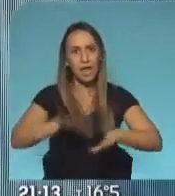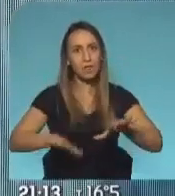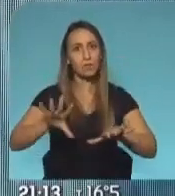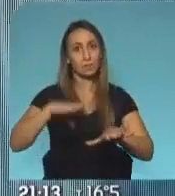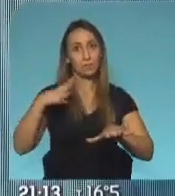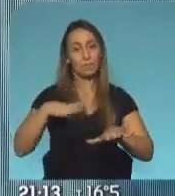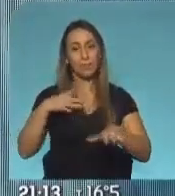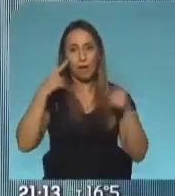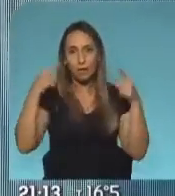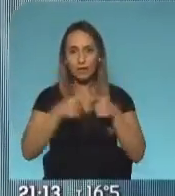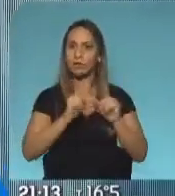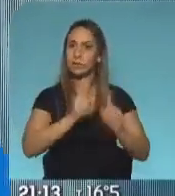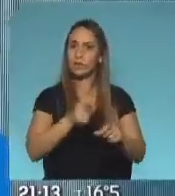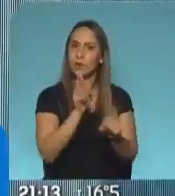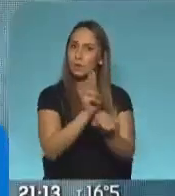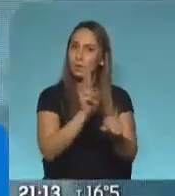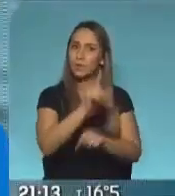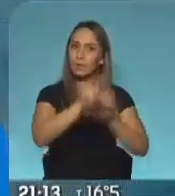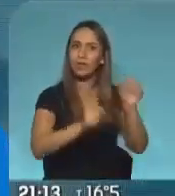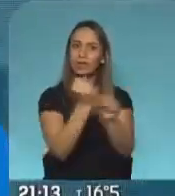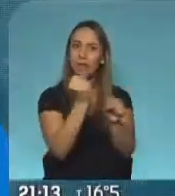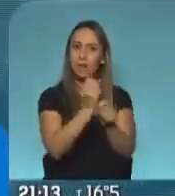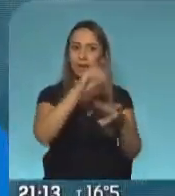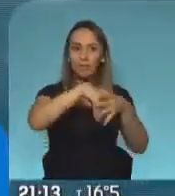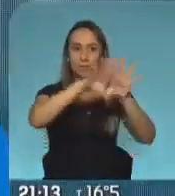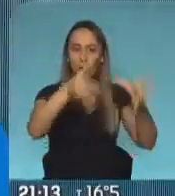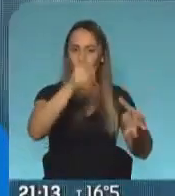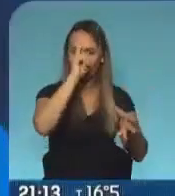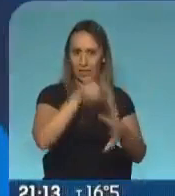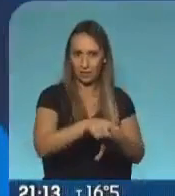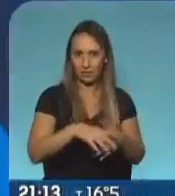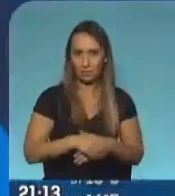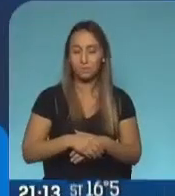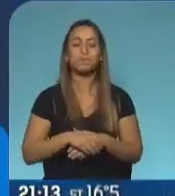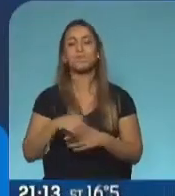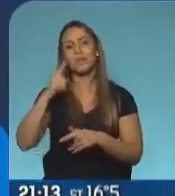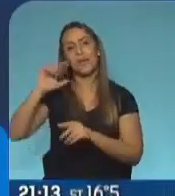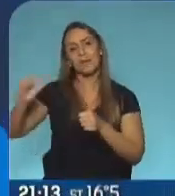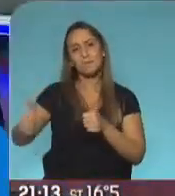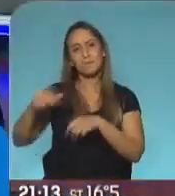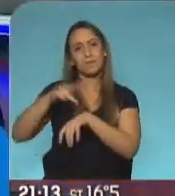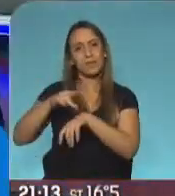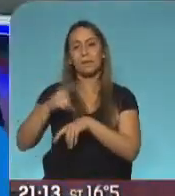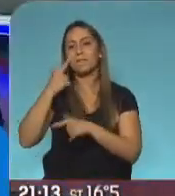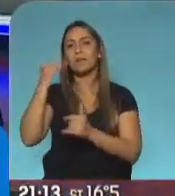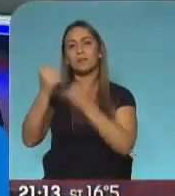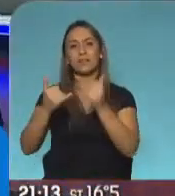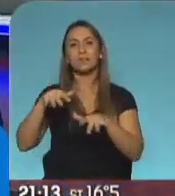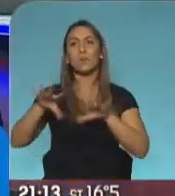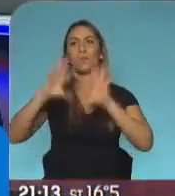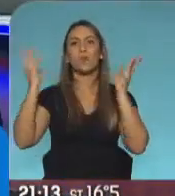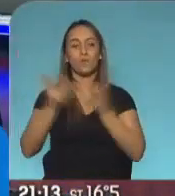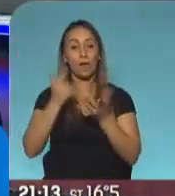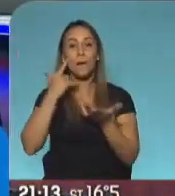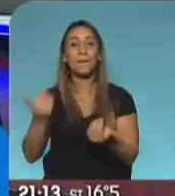proteger a nuestro personal de salud y aquí está el doctor como para que nos empiece a contar qué es lo que sucede aquí en el mundo por donde arrancamos